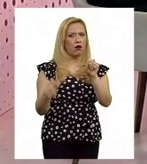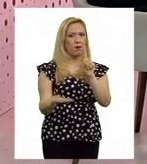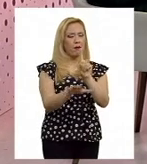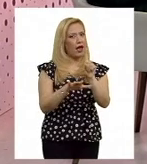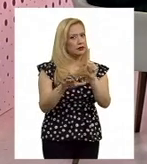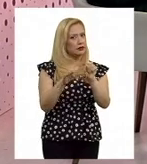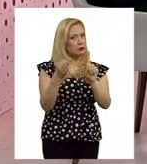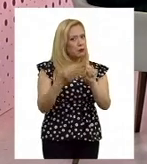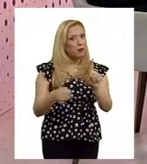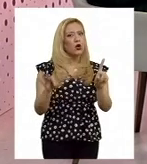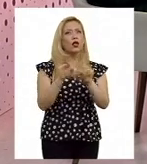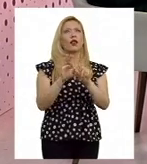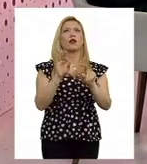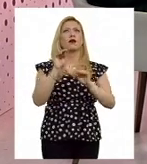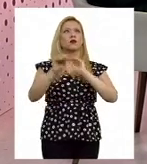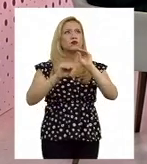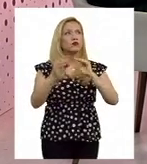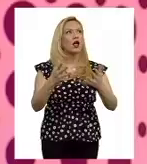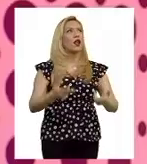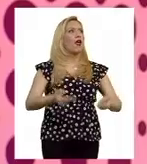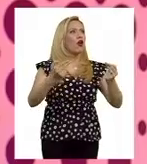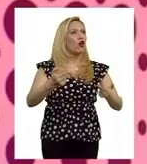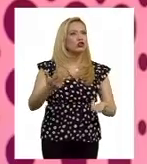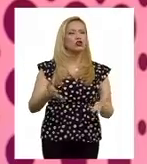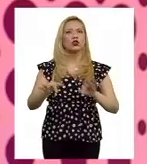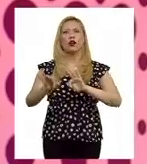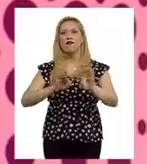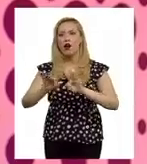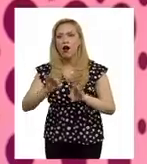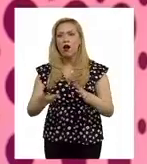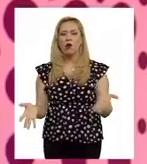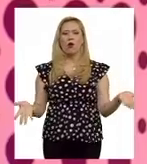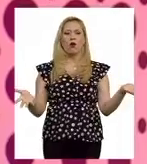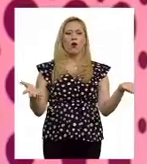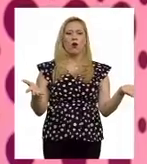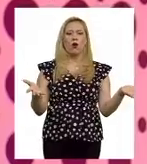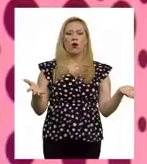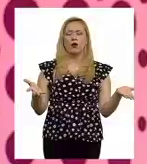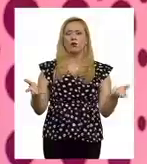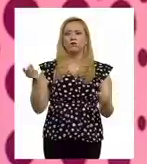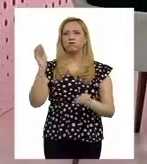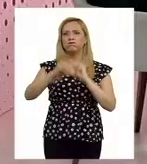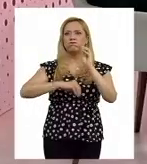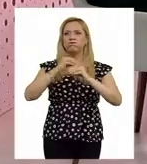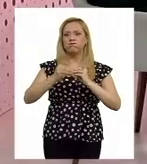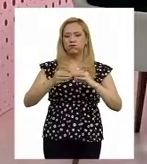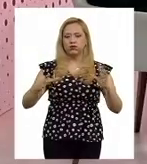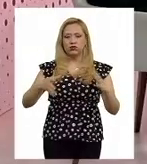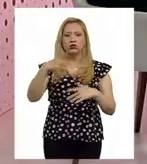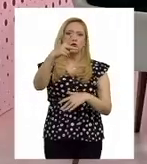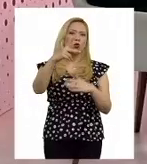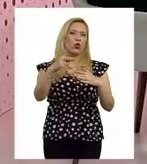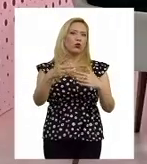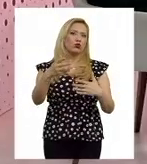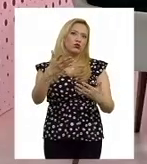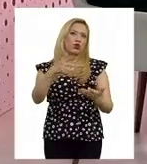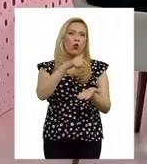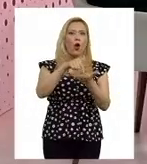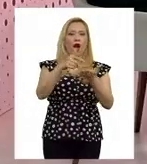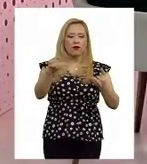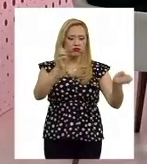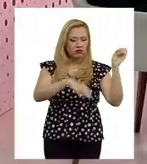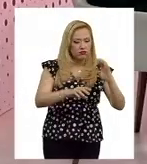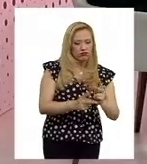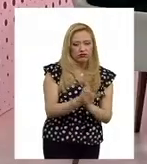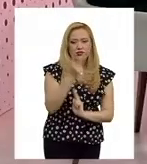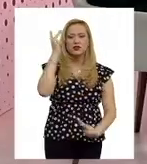incluye infraestructura, comercio, empleo, una visión de producción sostenible, transformación